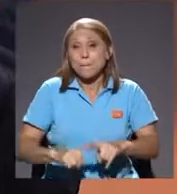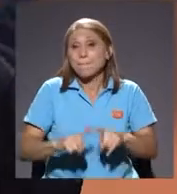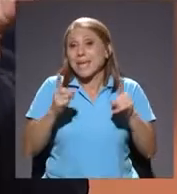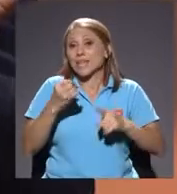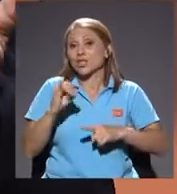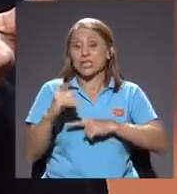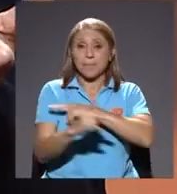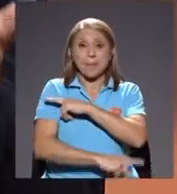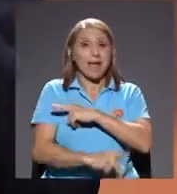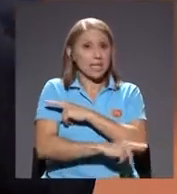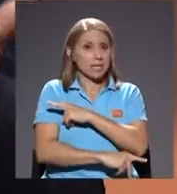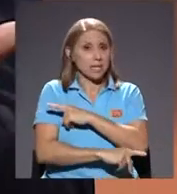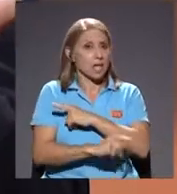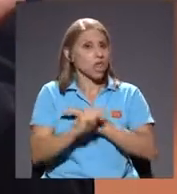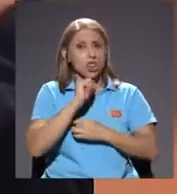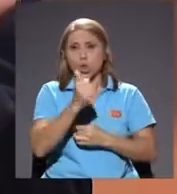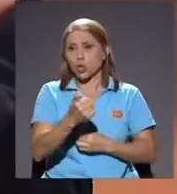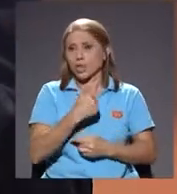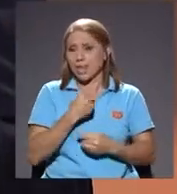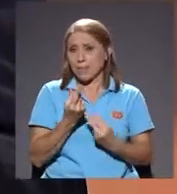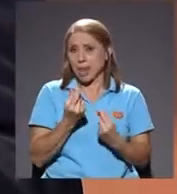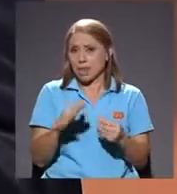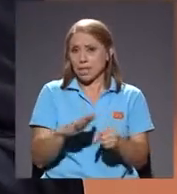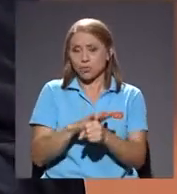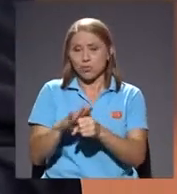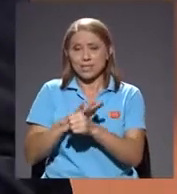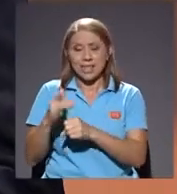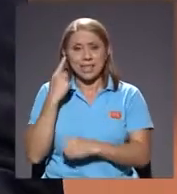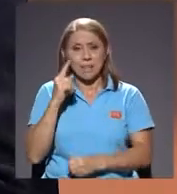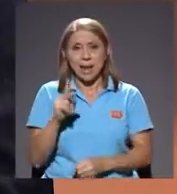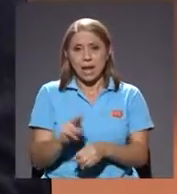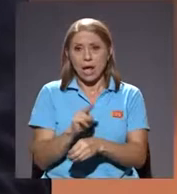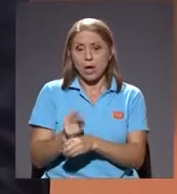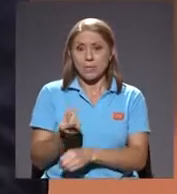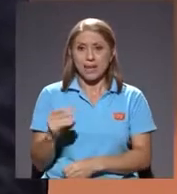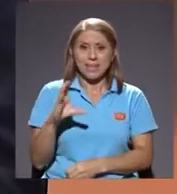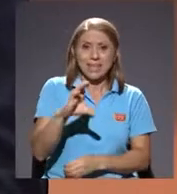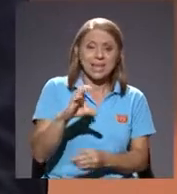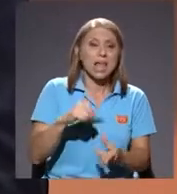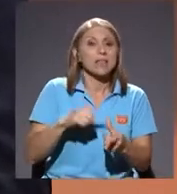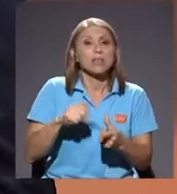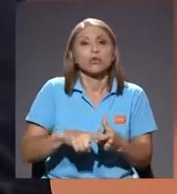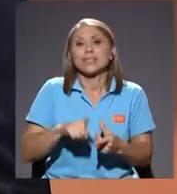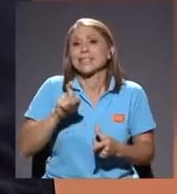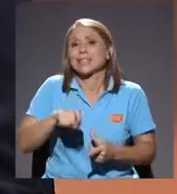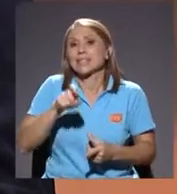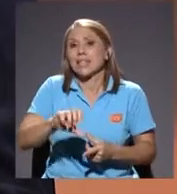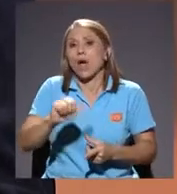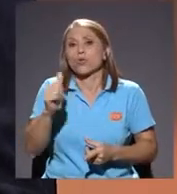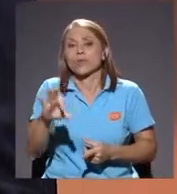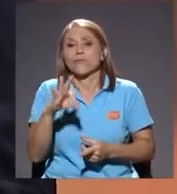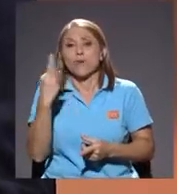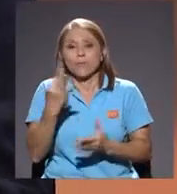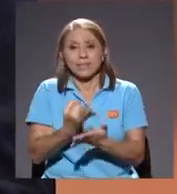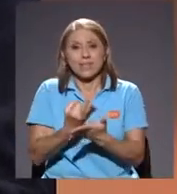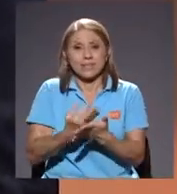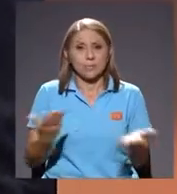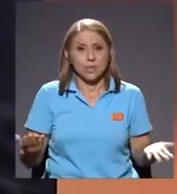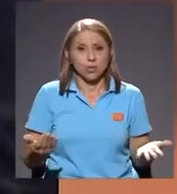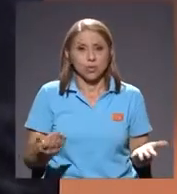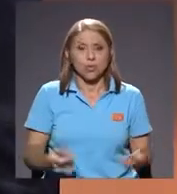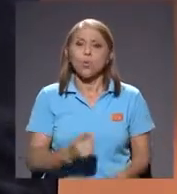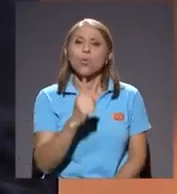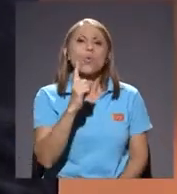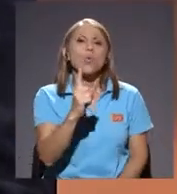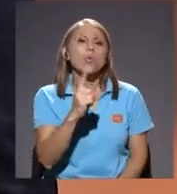suficiente plata el gobierno para invertir va a necesitar optar por otras por otras formas de financiamiento bueno una es